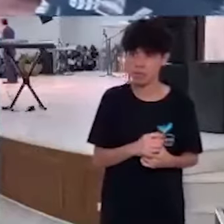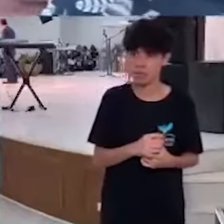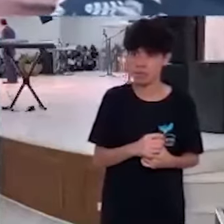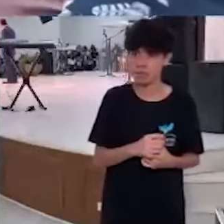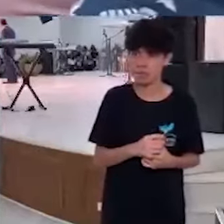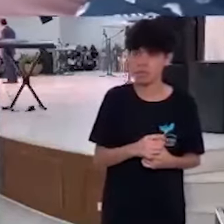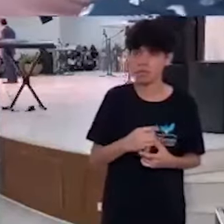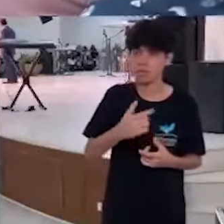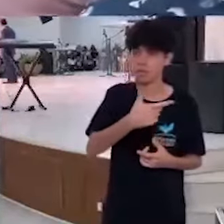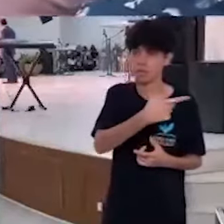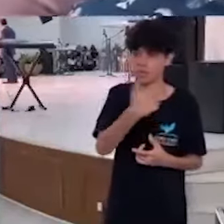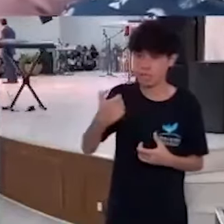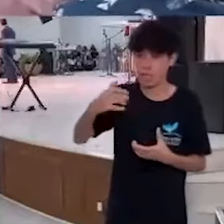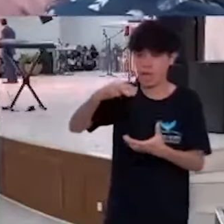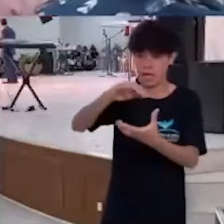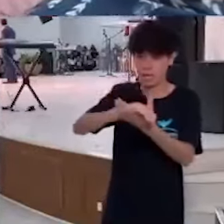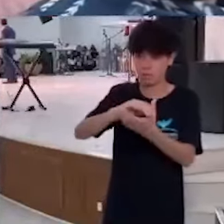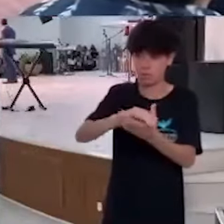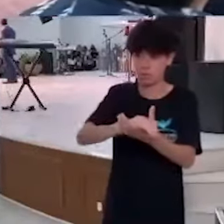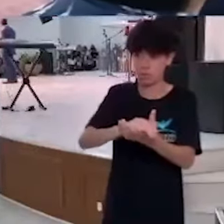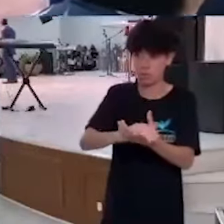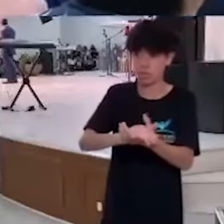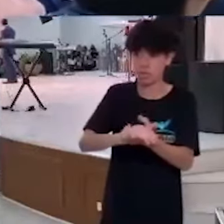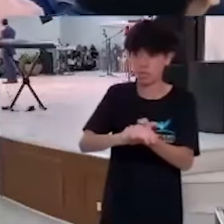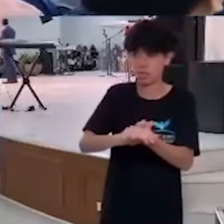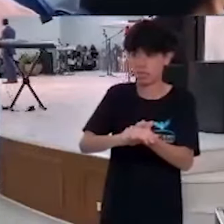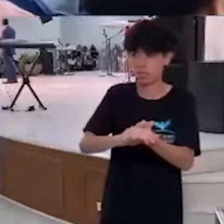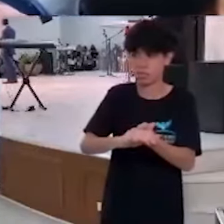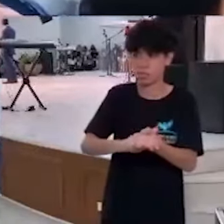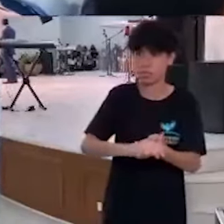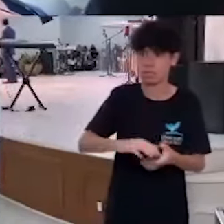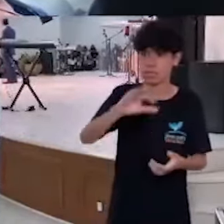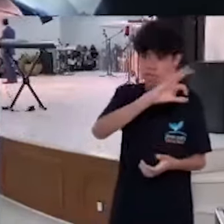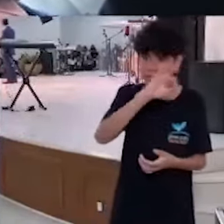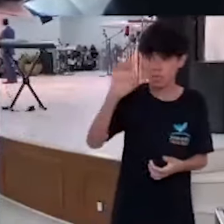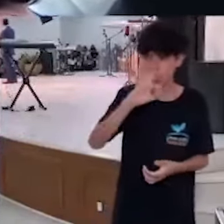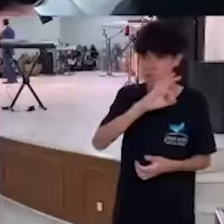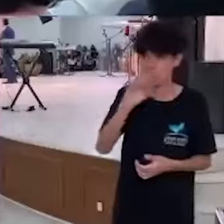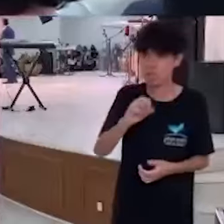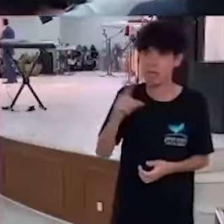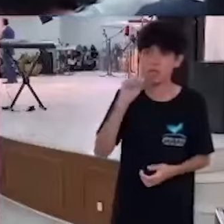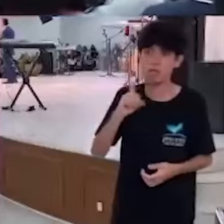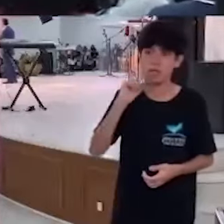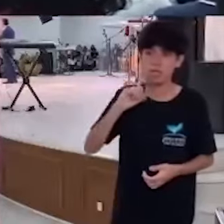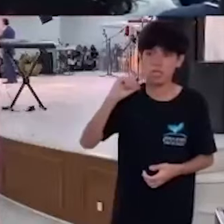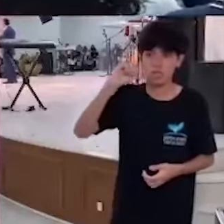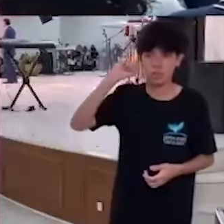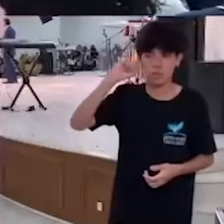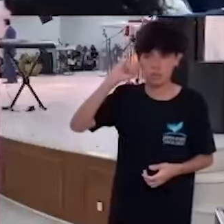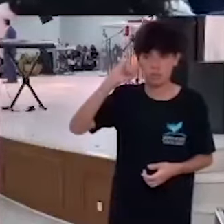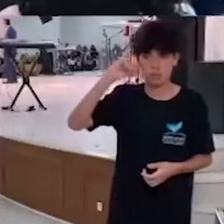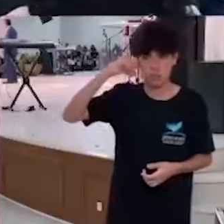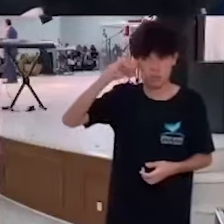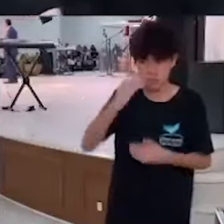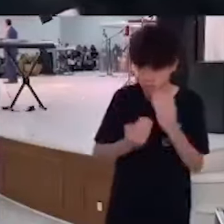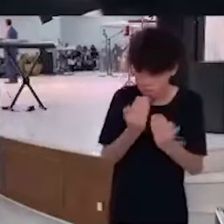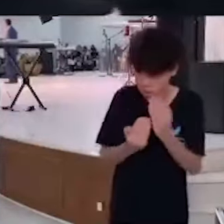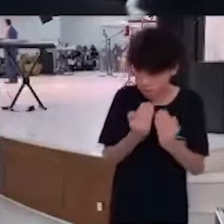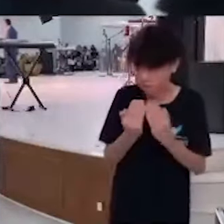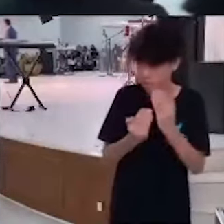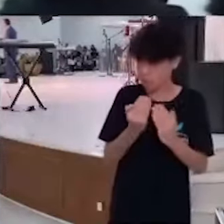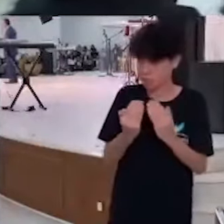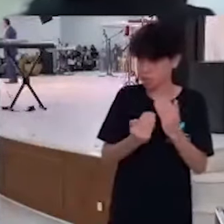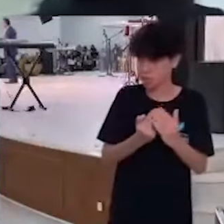sí se acostaba con ellas. No, y no le bastaron. Por eso él al final entendió, dijo, todo es vanidad, todo es hueco. O